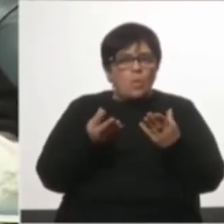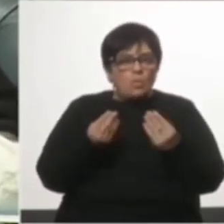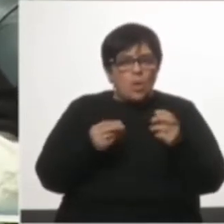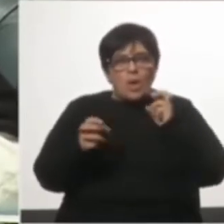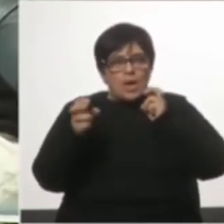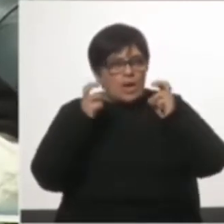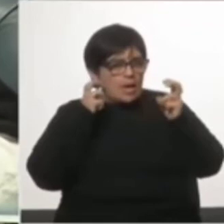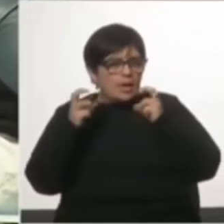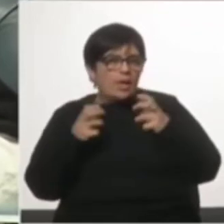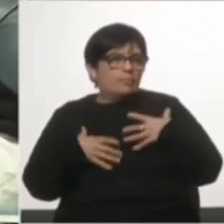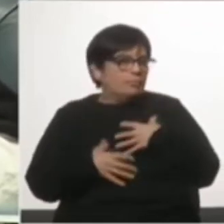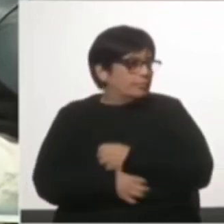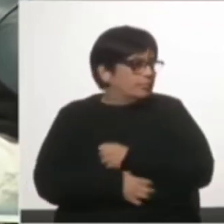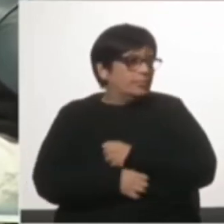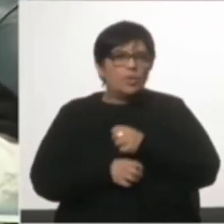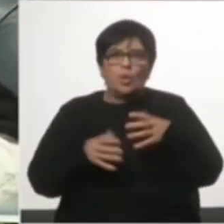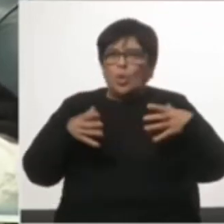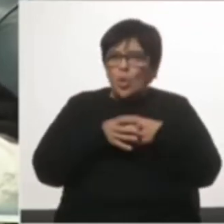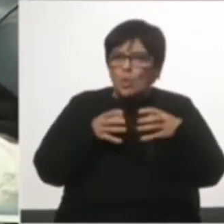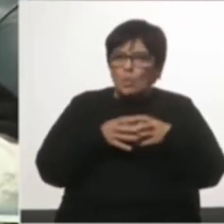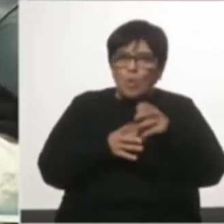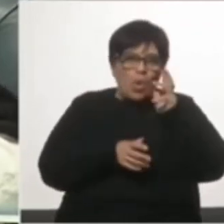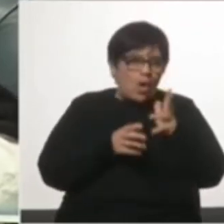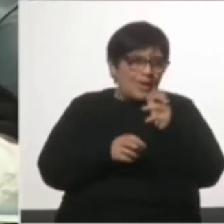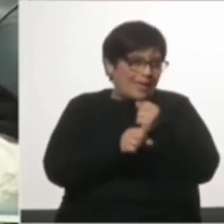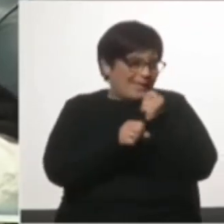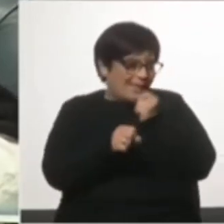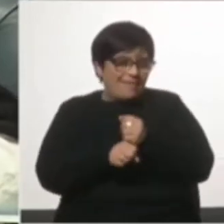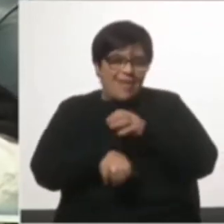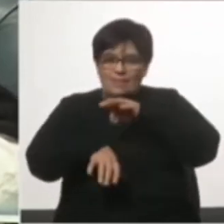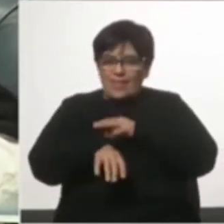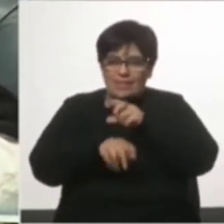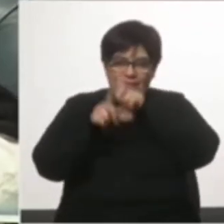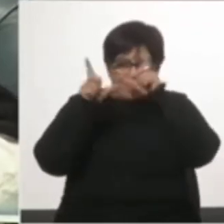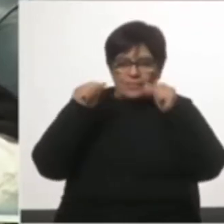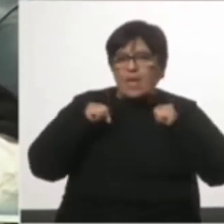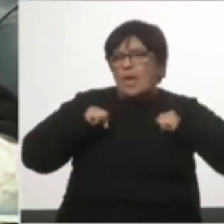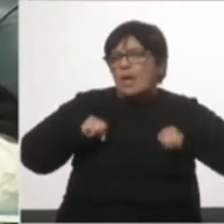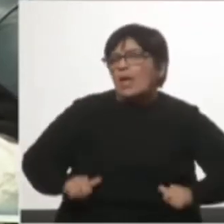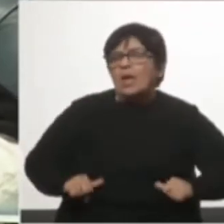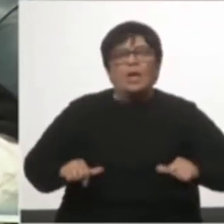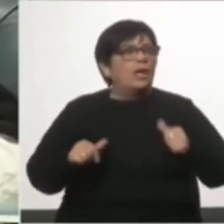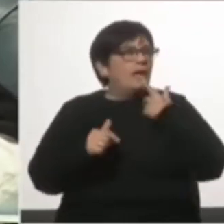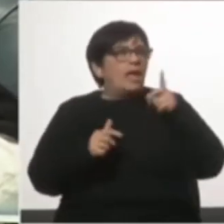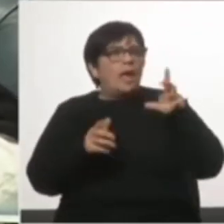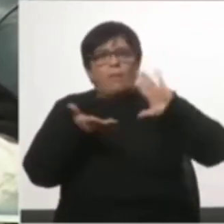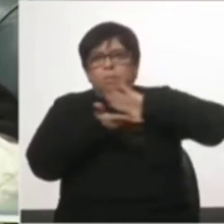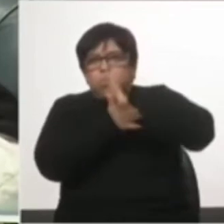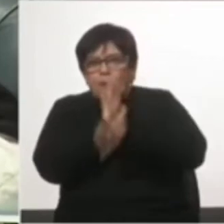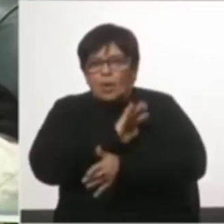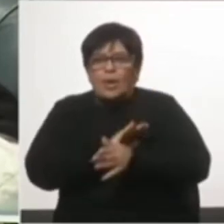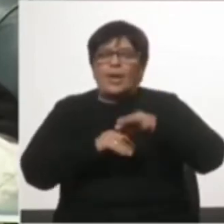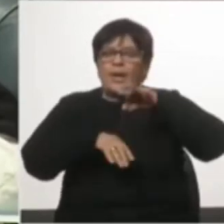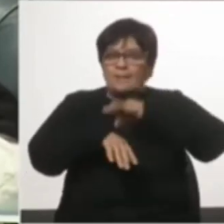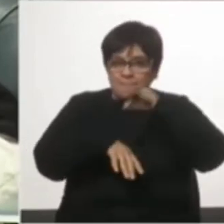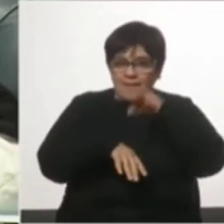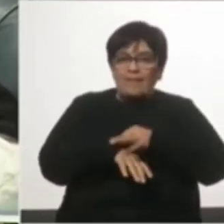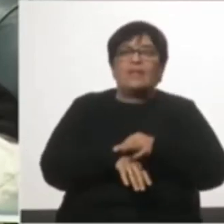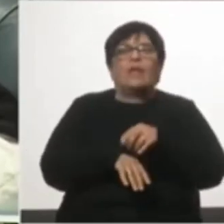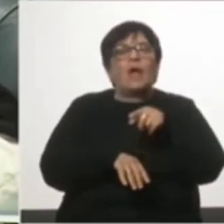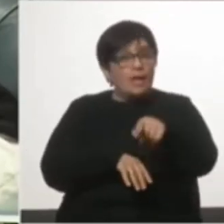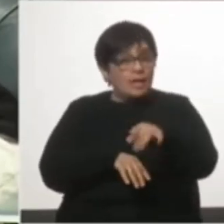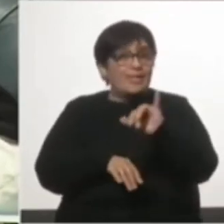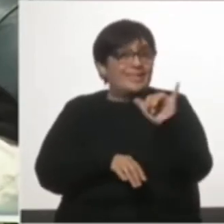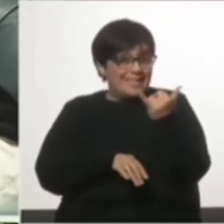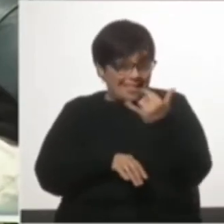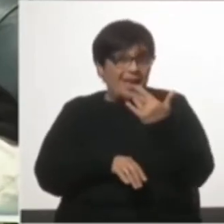el agobio emocional de los equipos humanos, el agotamiento del stock de medicamentos ajustados al tratamiento, y ahí que